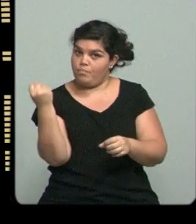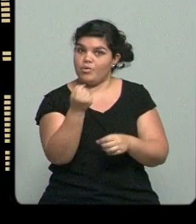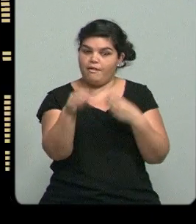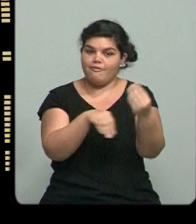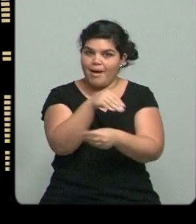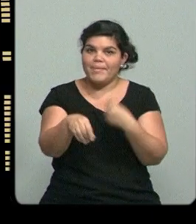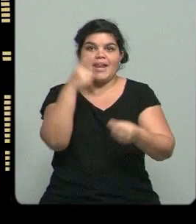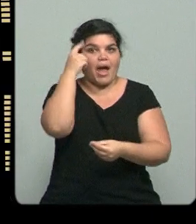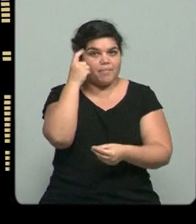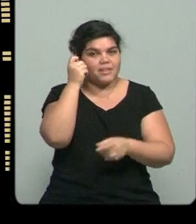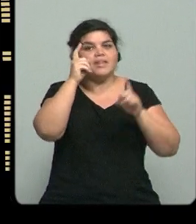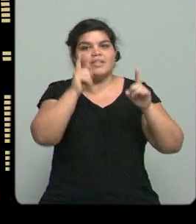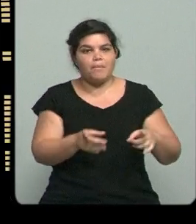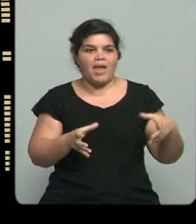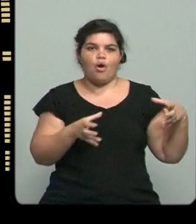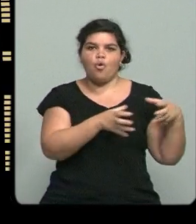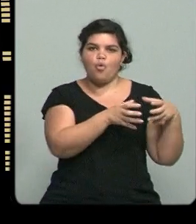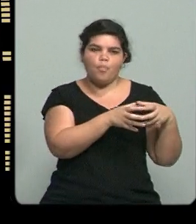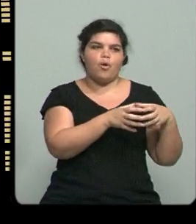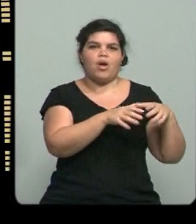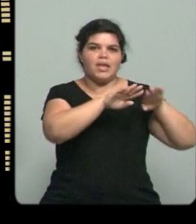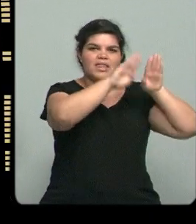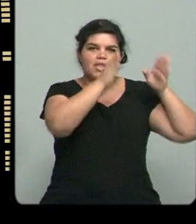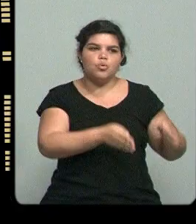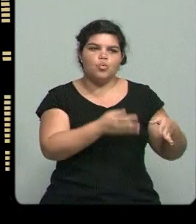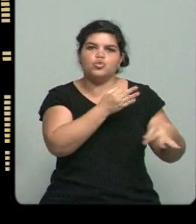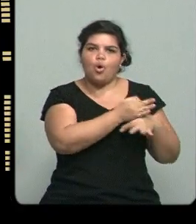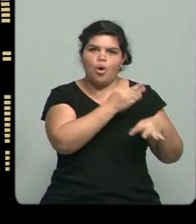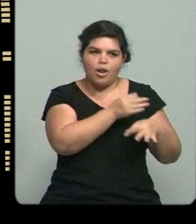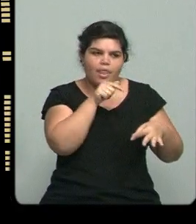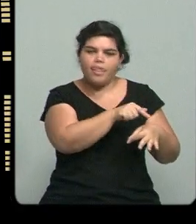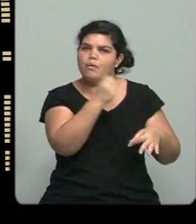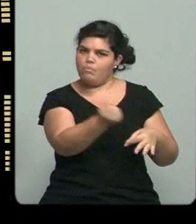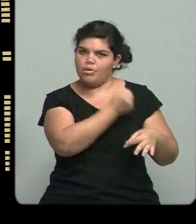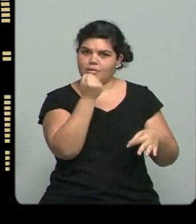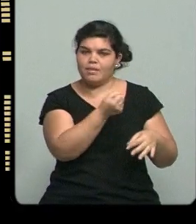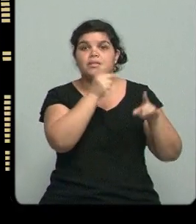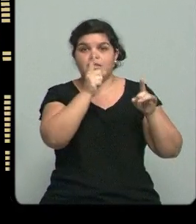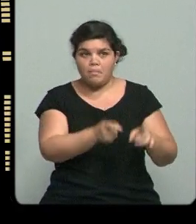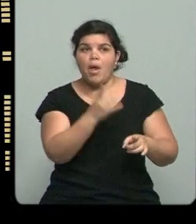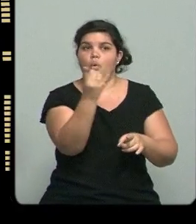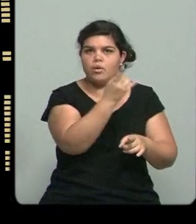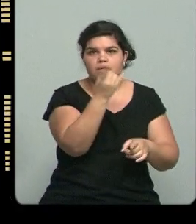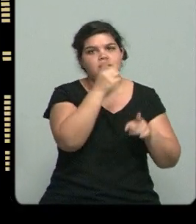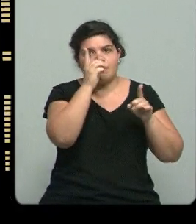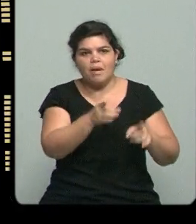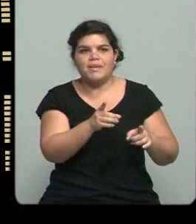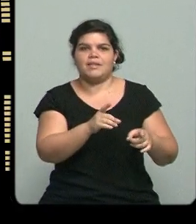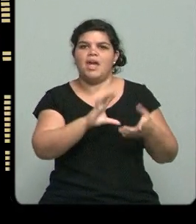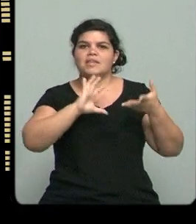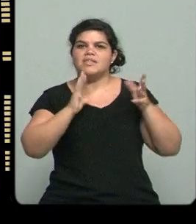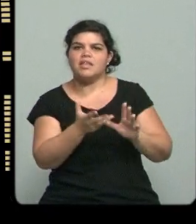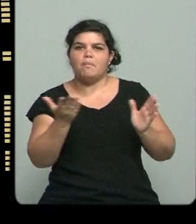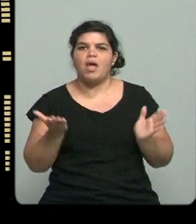de las instituciones educativas, ¿no? Y ahí las universidades o el sistema educativo también lo debe entender, pero también tiene